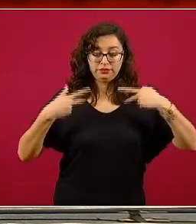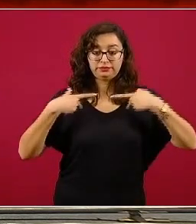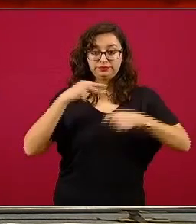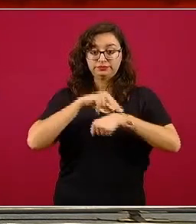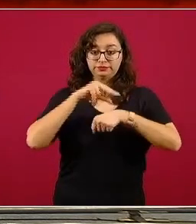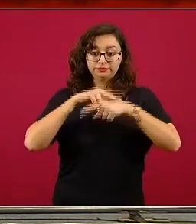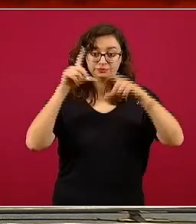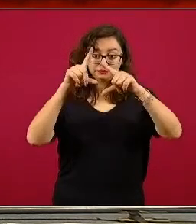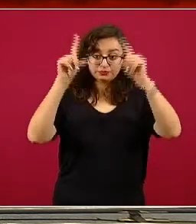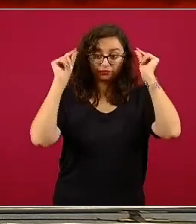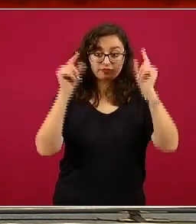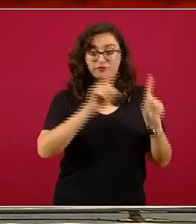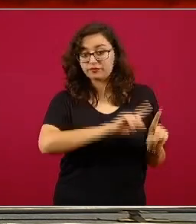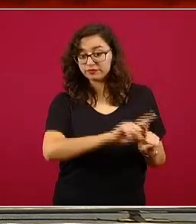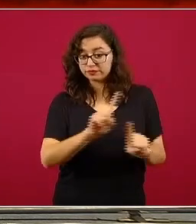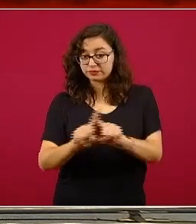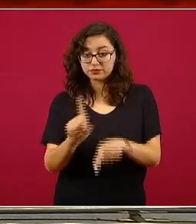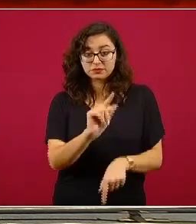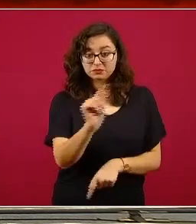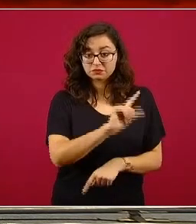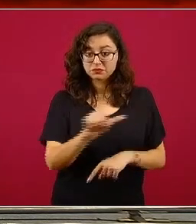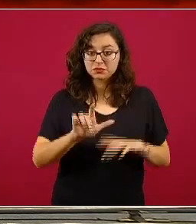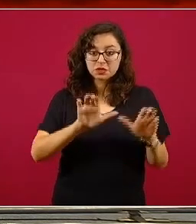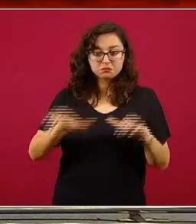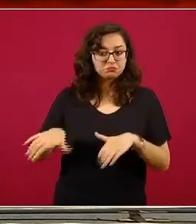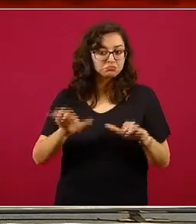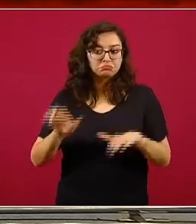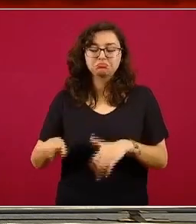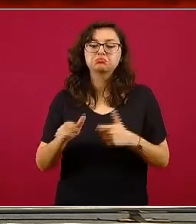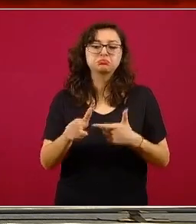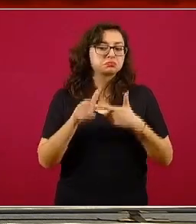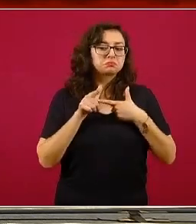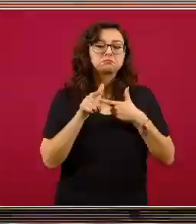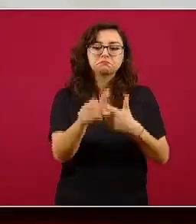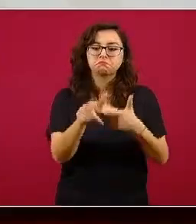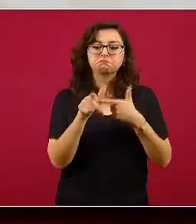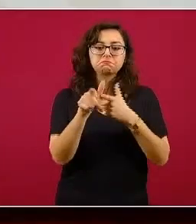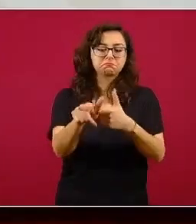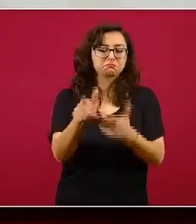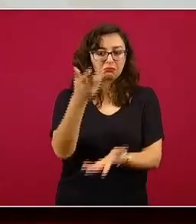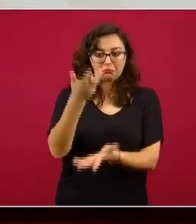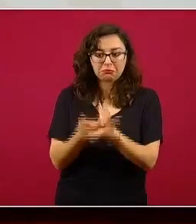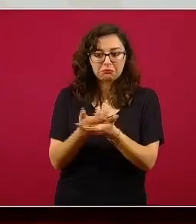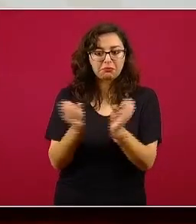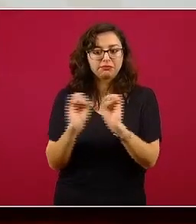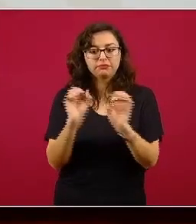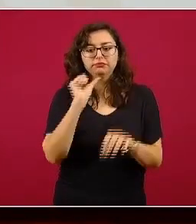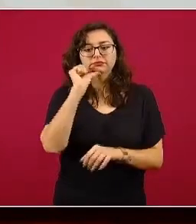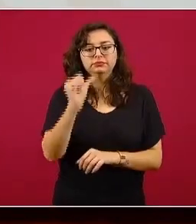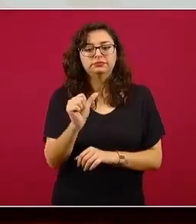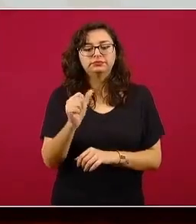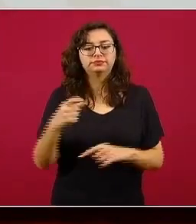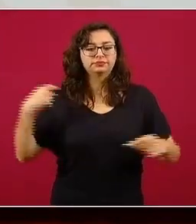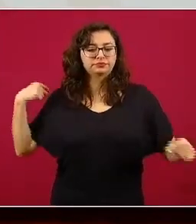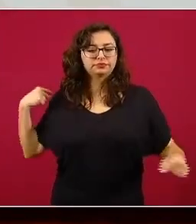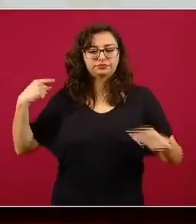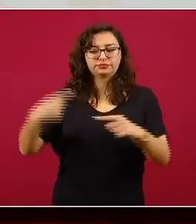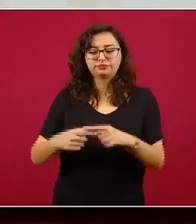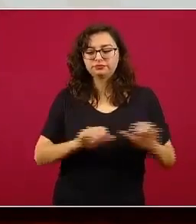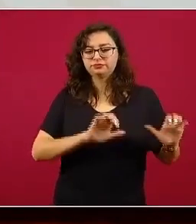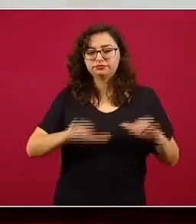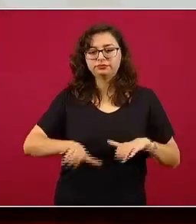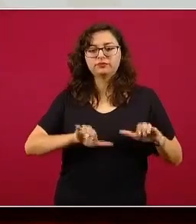salud no ha parado. Desde el inicio de la pandemia hemos reclutado cerca